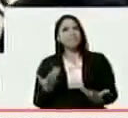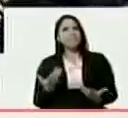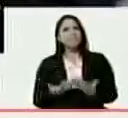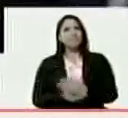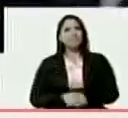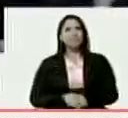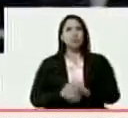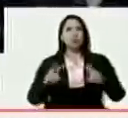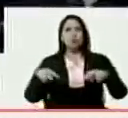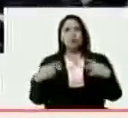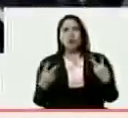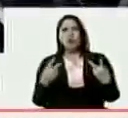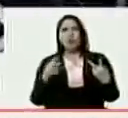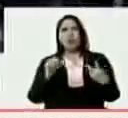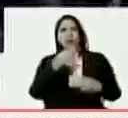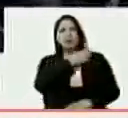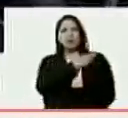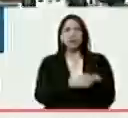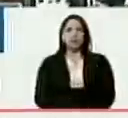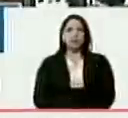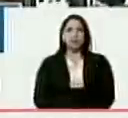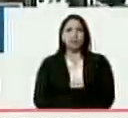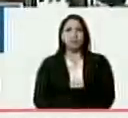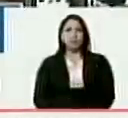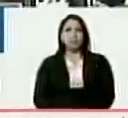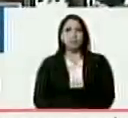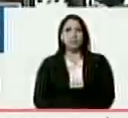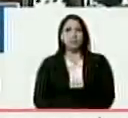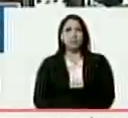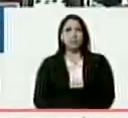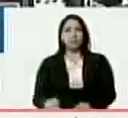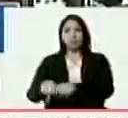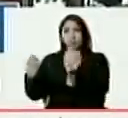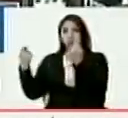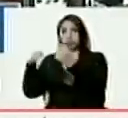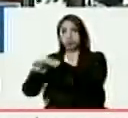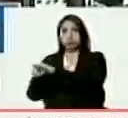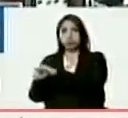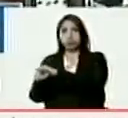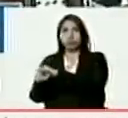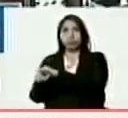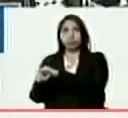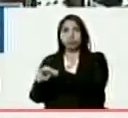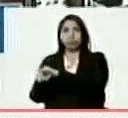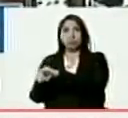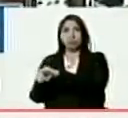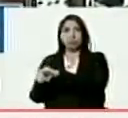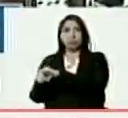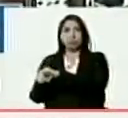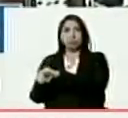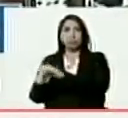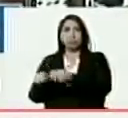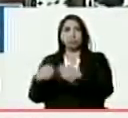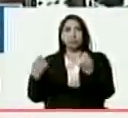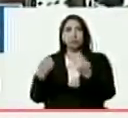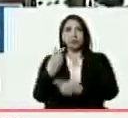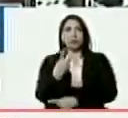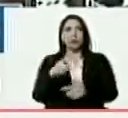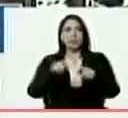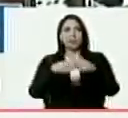que una nueva directiva. Se dividieron. No es en verdad que se dividieron en dos pedazos,